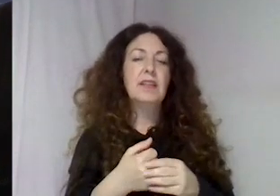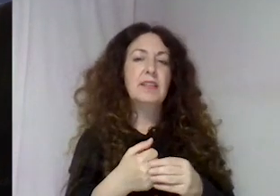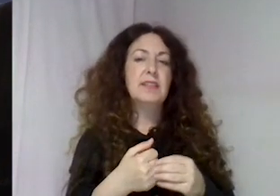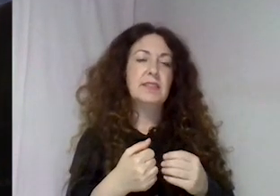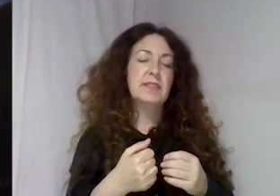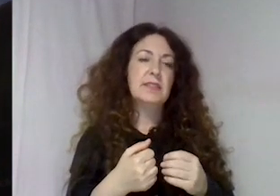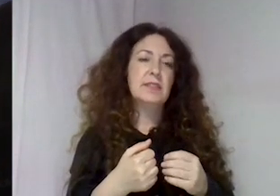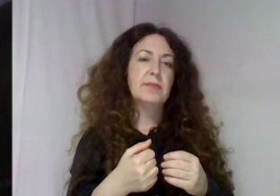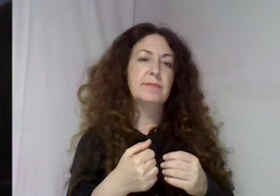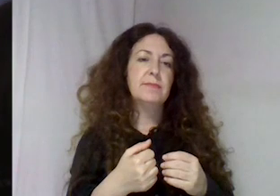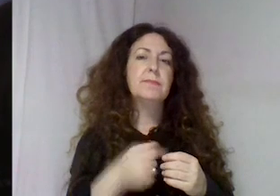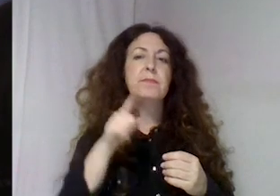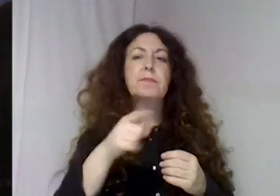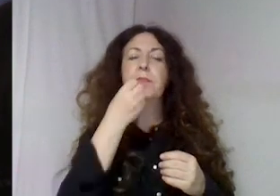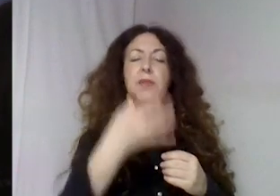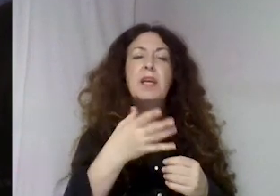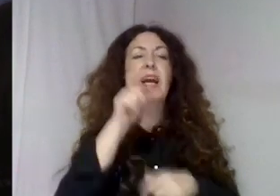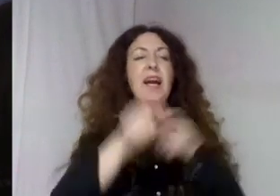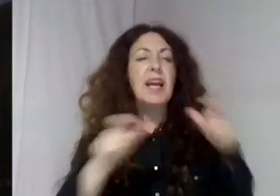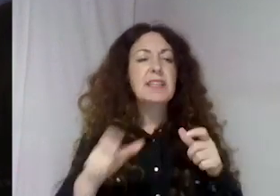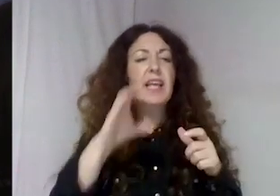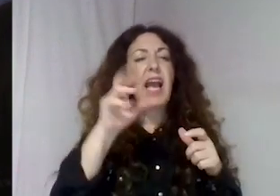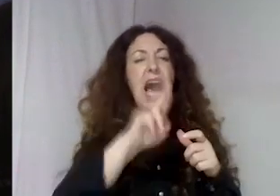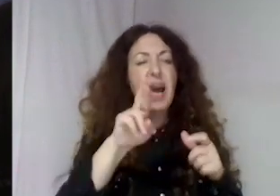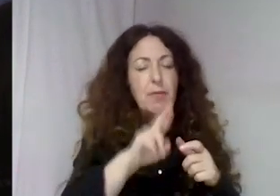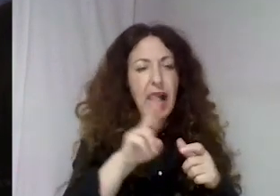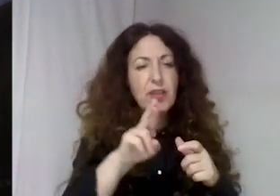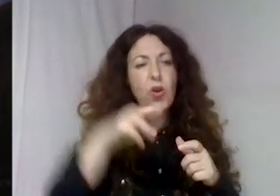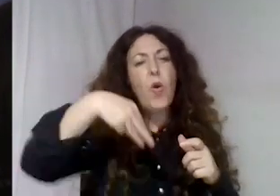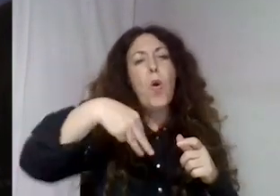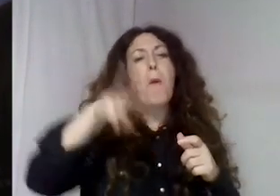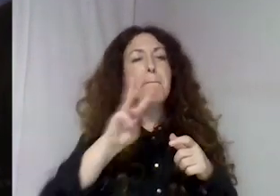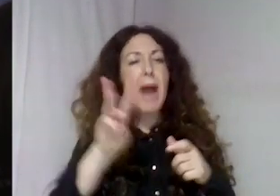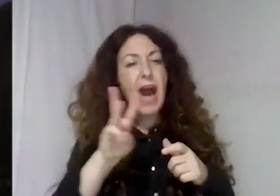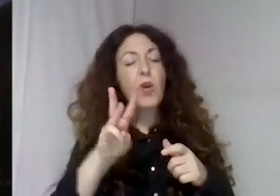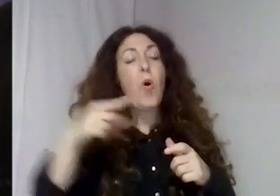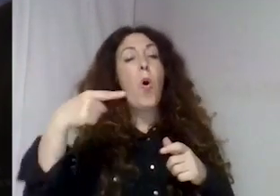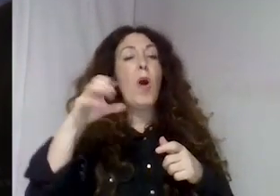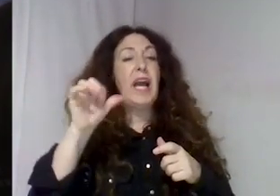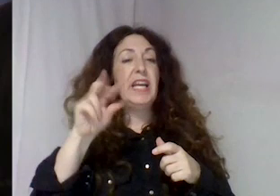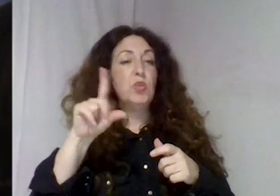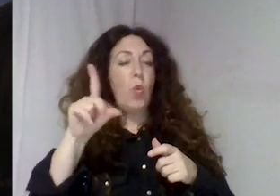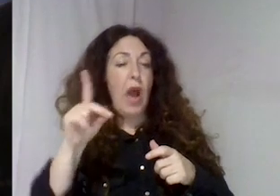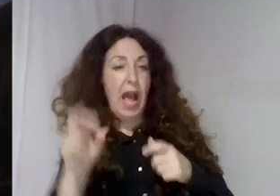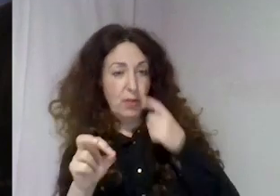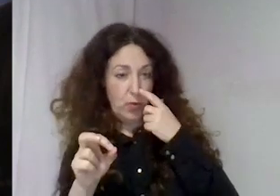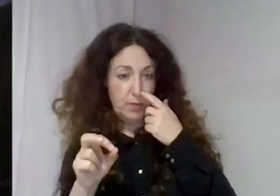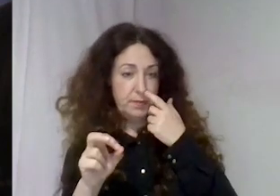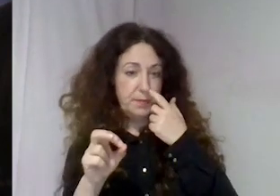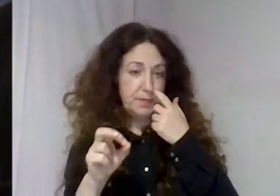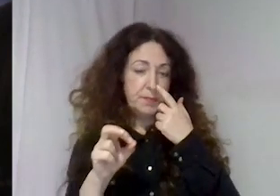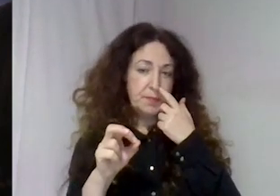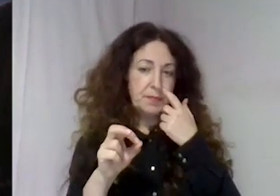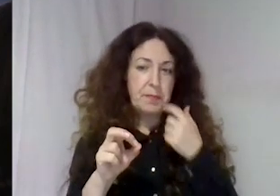digamos, del genio como un territorio de la exclusión, sobre todo, y siento a Pepe ponerme un poco políticamente correcta, pero en fin, quiero decir que es que está